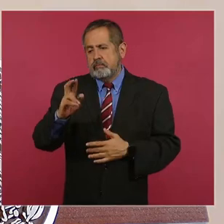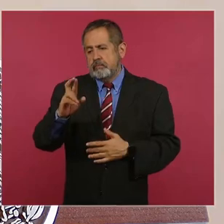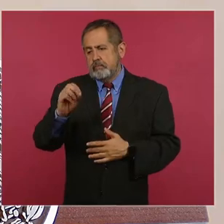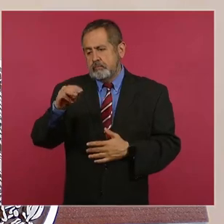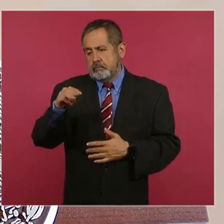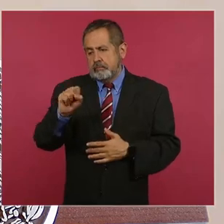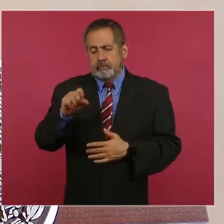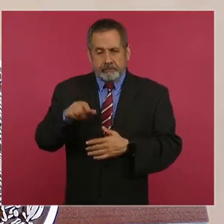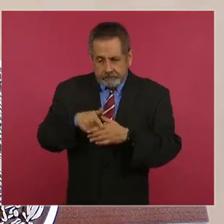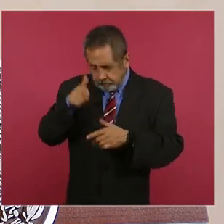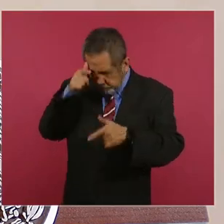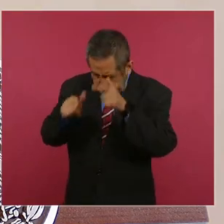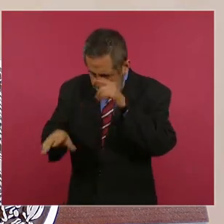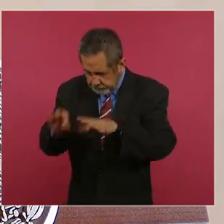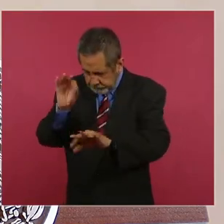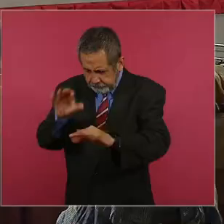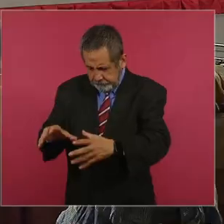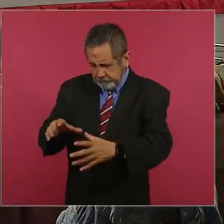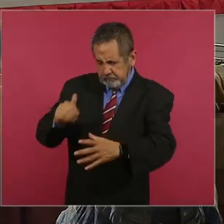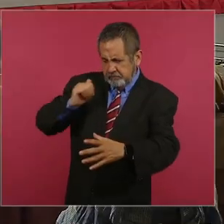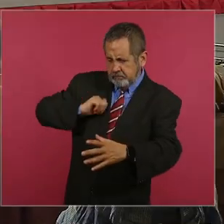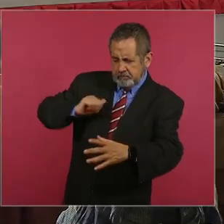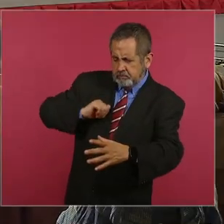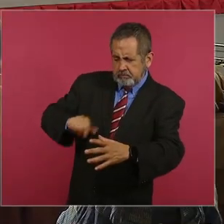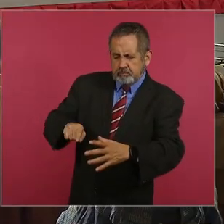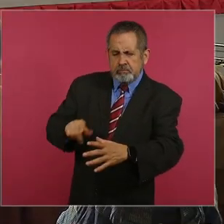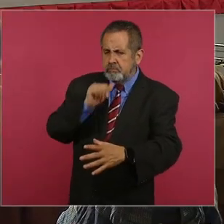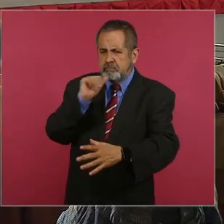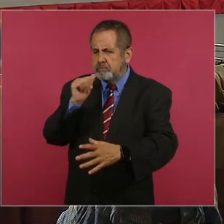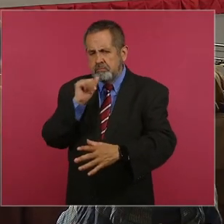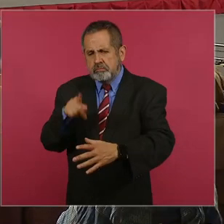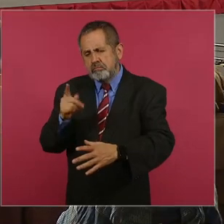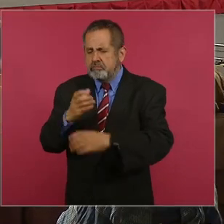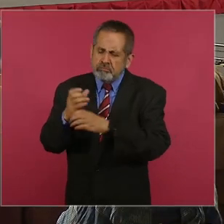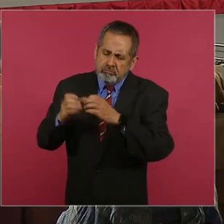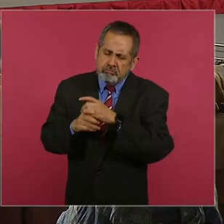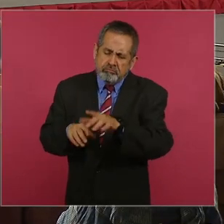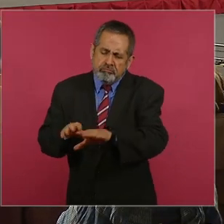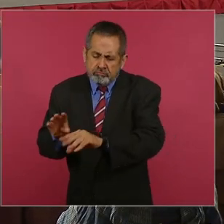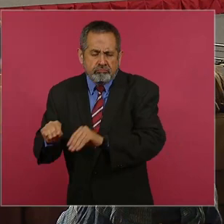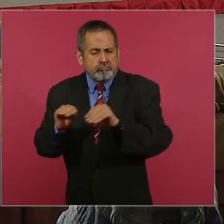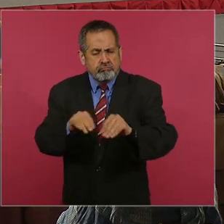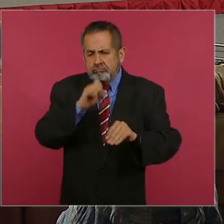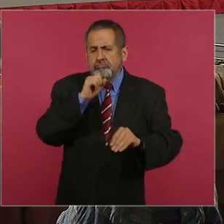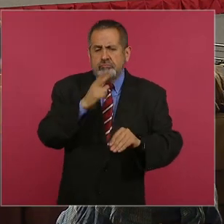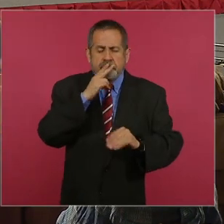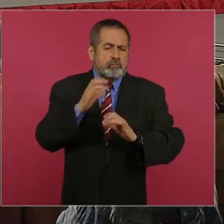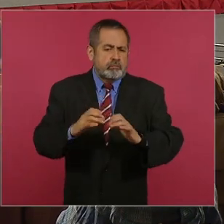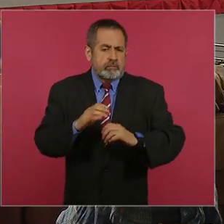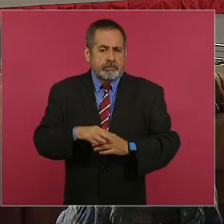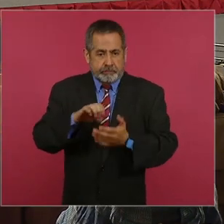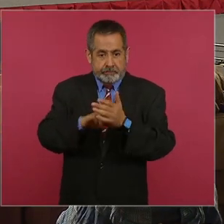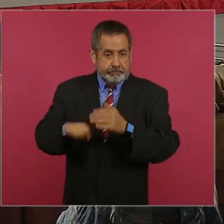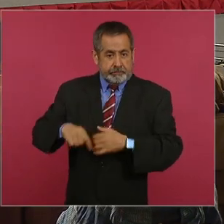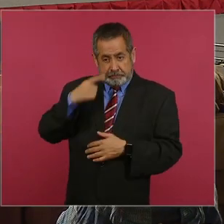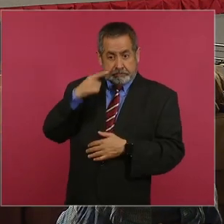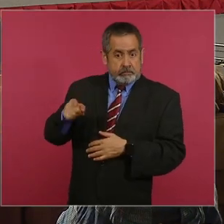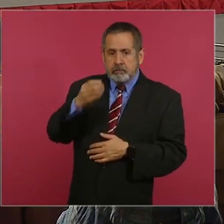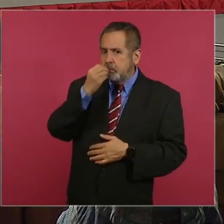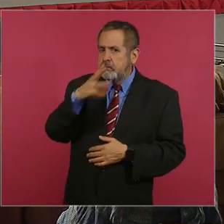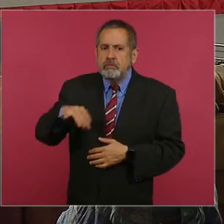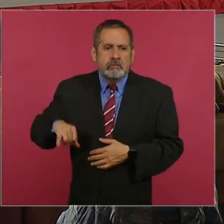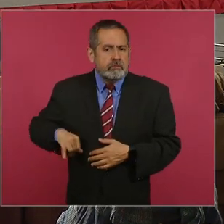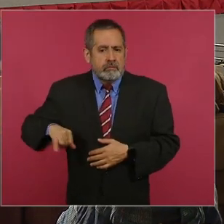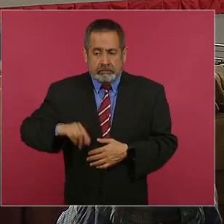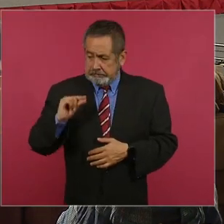que no forma parte de los datos que anteriormente les señalé. La que sigue, este por ejemplo es un hallazgo muy interesante